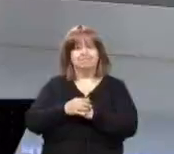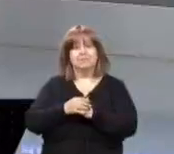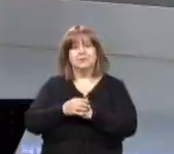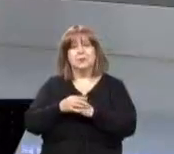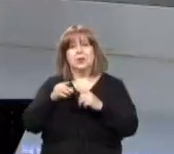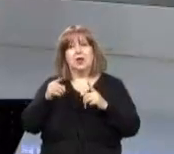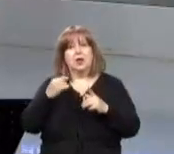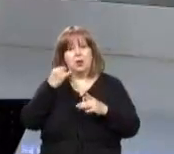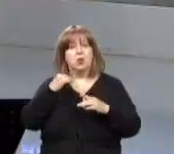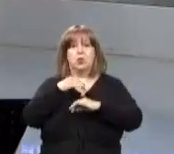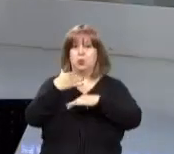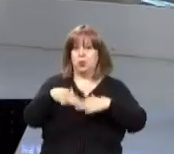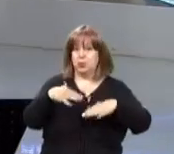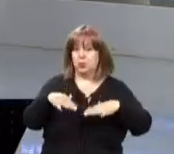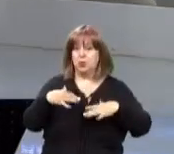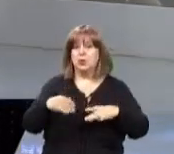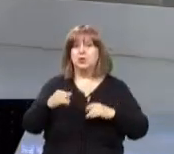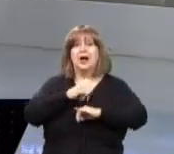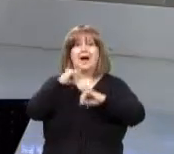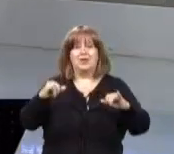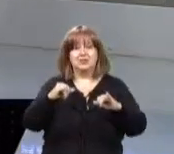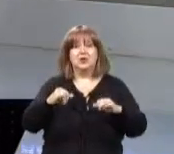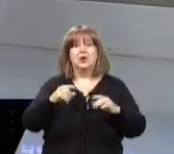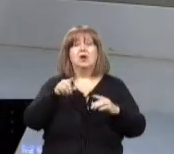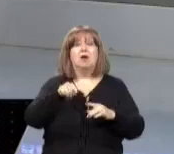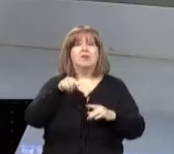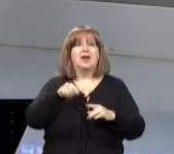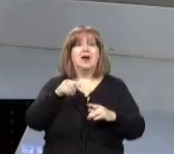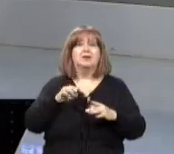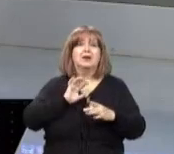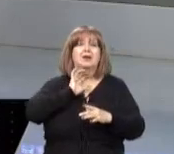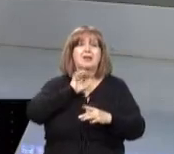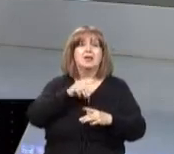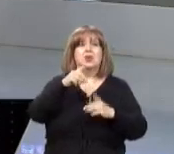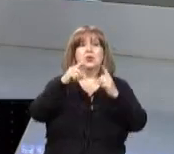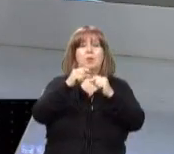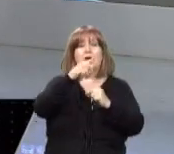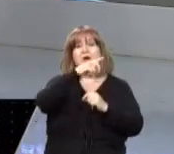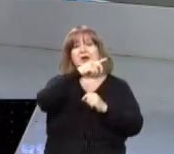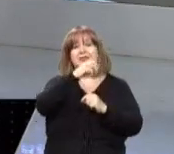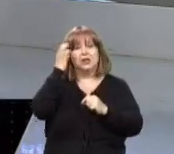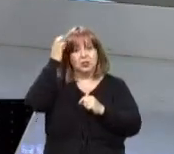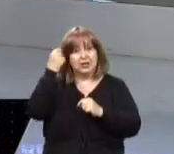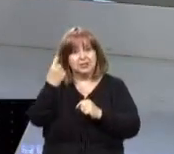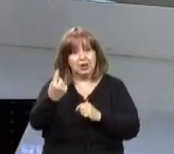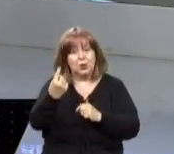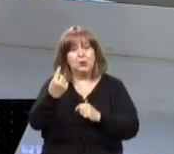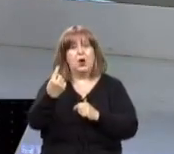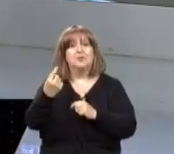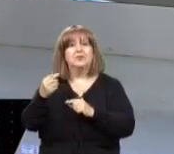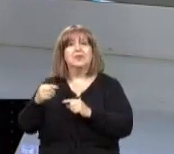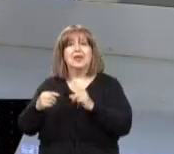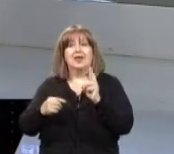Les recordamos, si se acaban de sumar, apareció el nieto número 131 y se desprendió de ese descubrimiento que es hijo